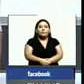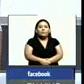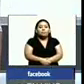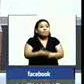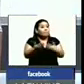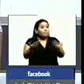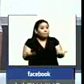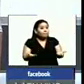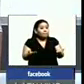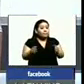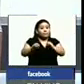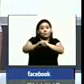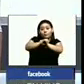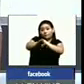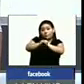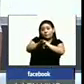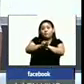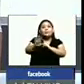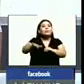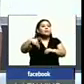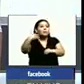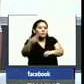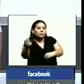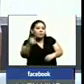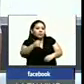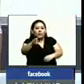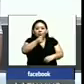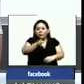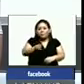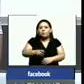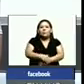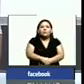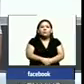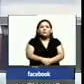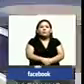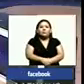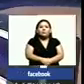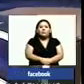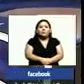Vamos a una pausa comercial En breve volvemos con más noticias